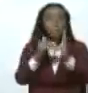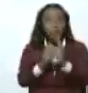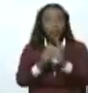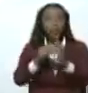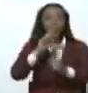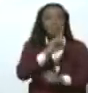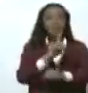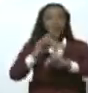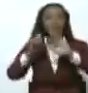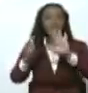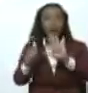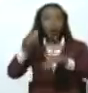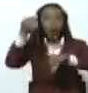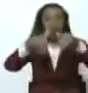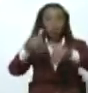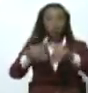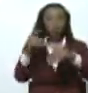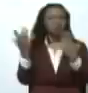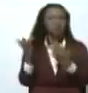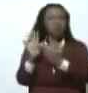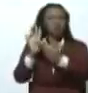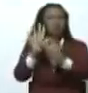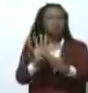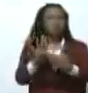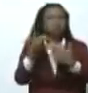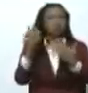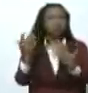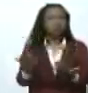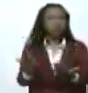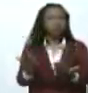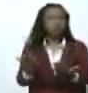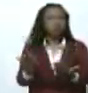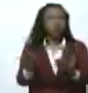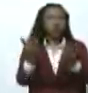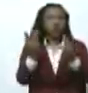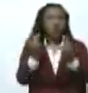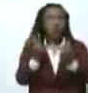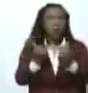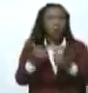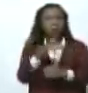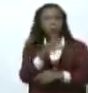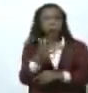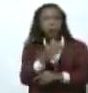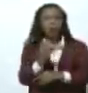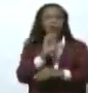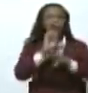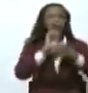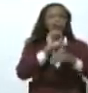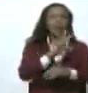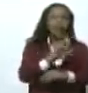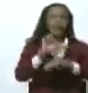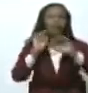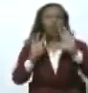81.016 votos, lo que representa una cifra relativa de